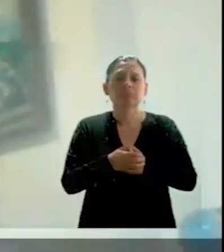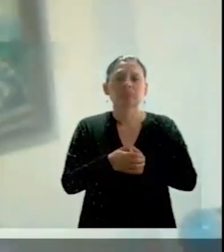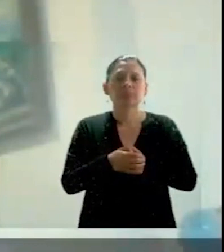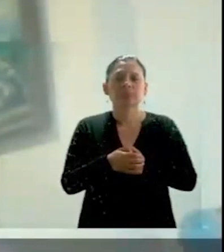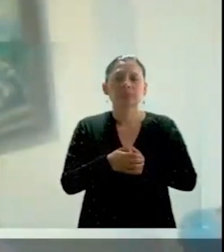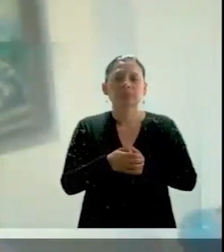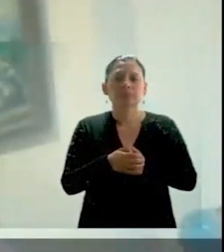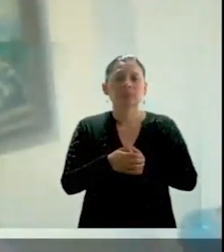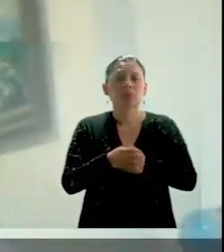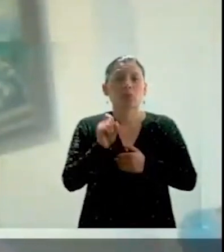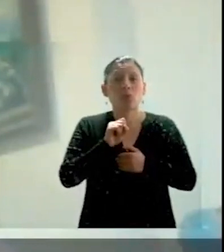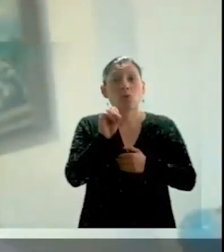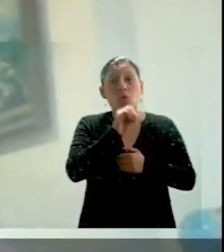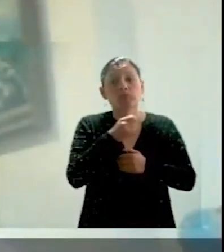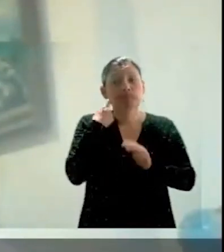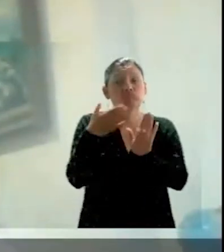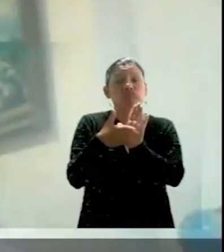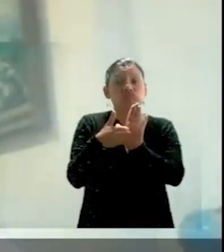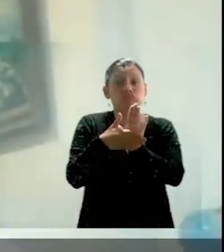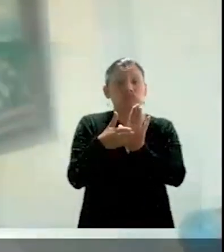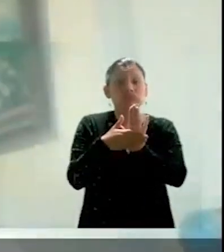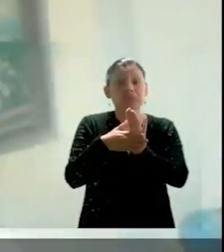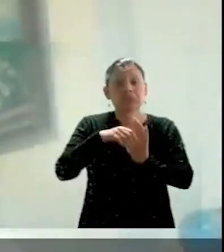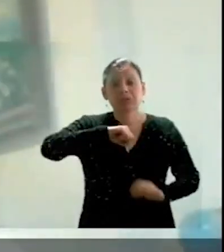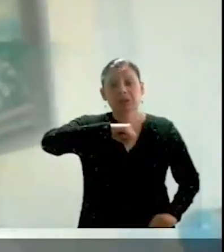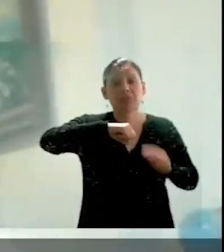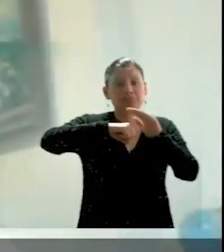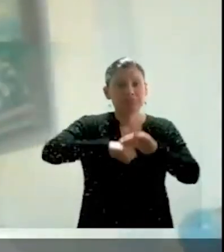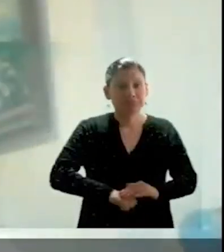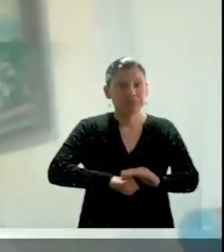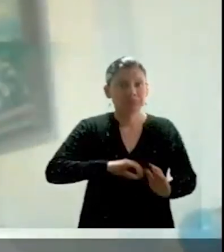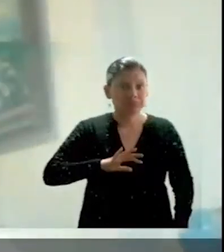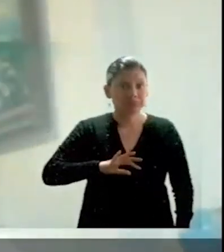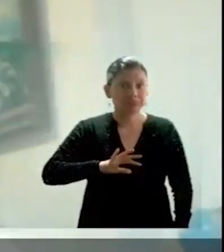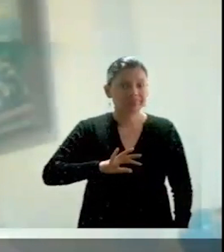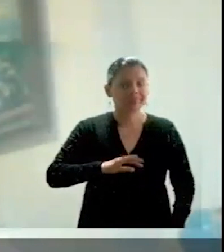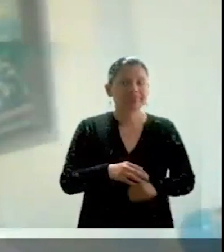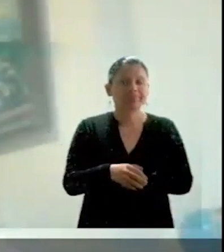si puedes demostrar la violación de algún derecho en punto a